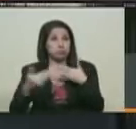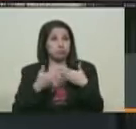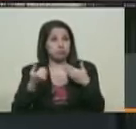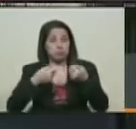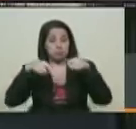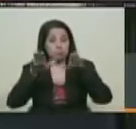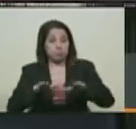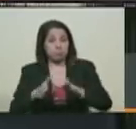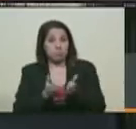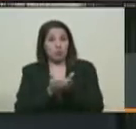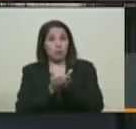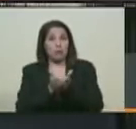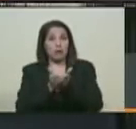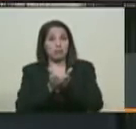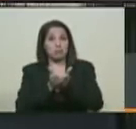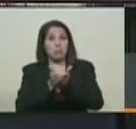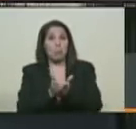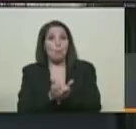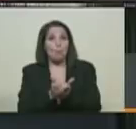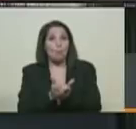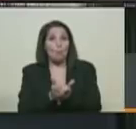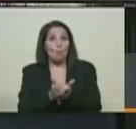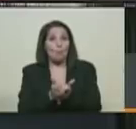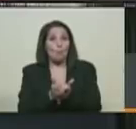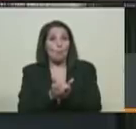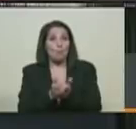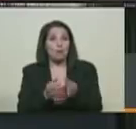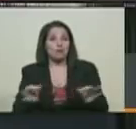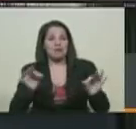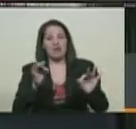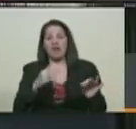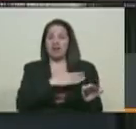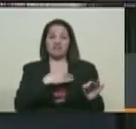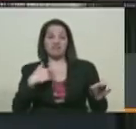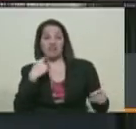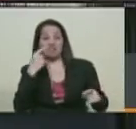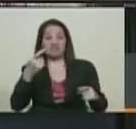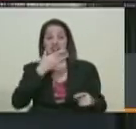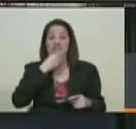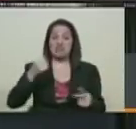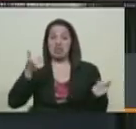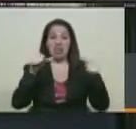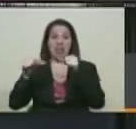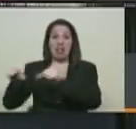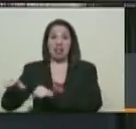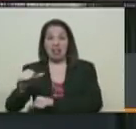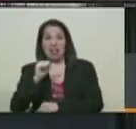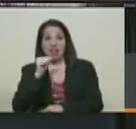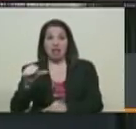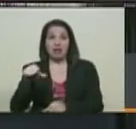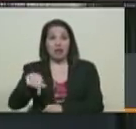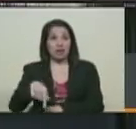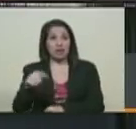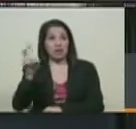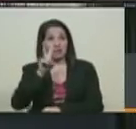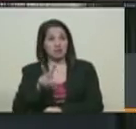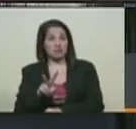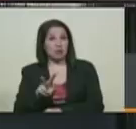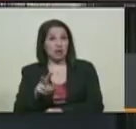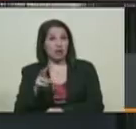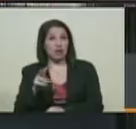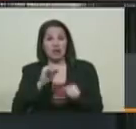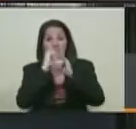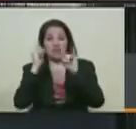pararon los barcos. Ah, porque ellos creían que le iban a sabotear la Navidad y el Año Nuevo y le iban a quitar la felicidad al pueblo.